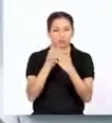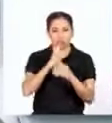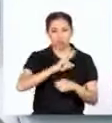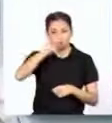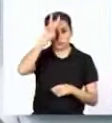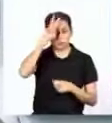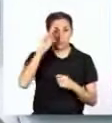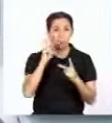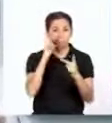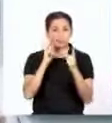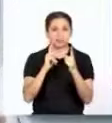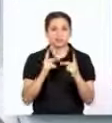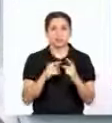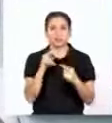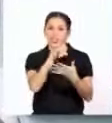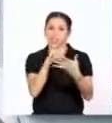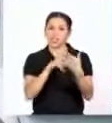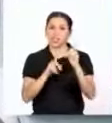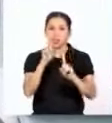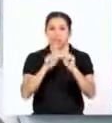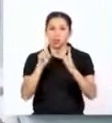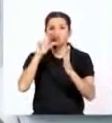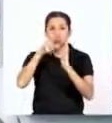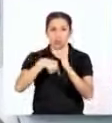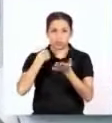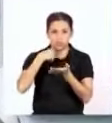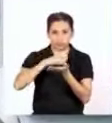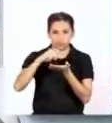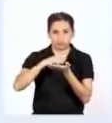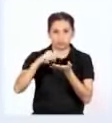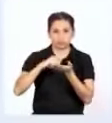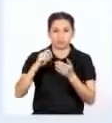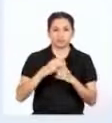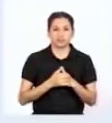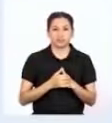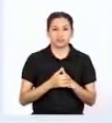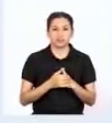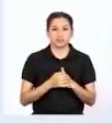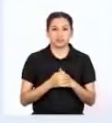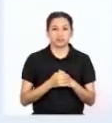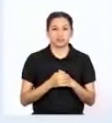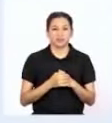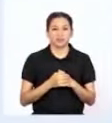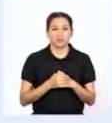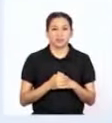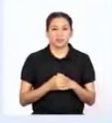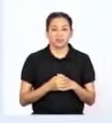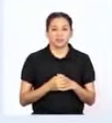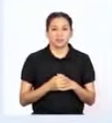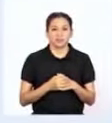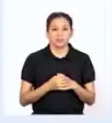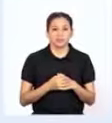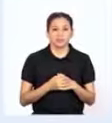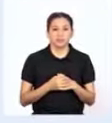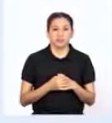Perú. ¡Genial! A ver, léenos algunos y los vamos anotando. Racistómetro del